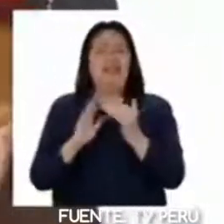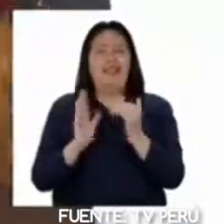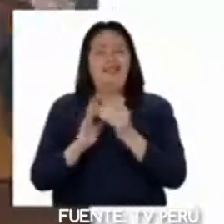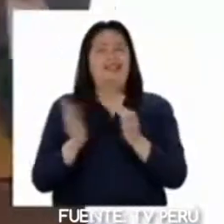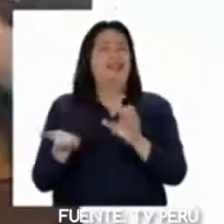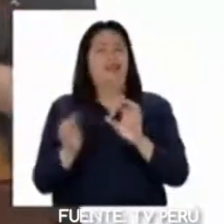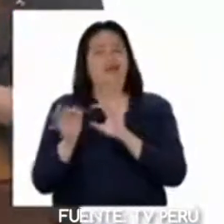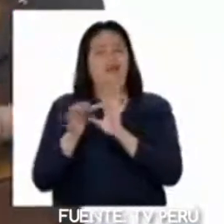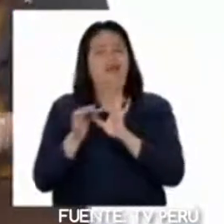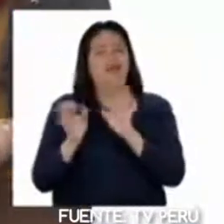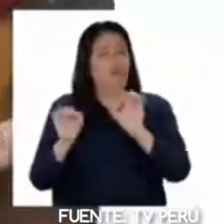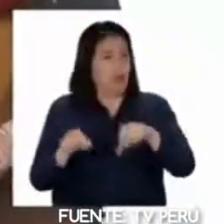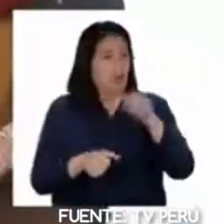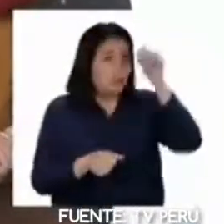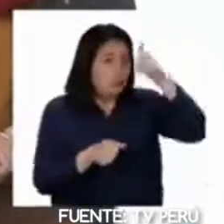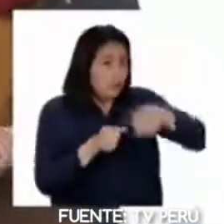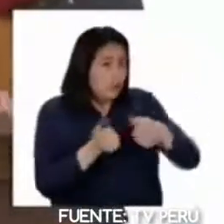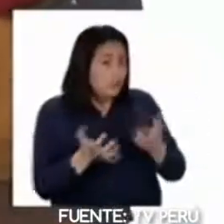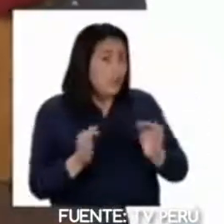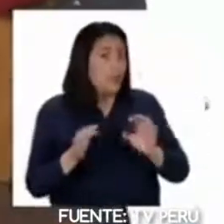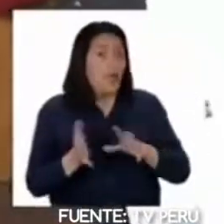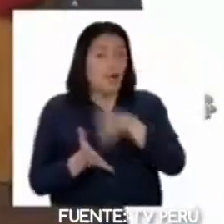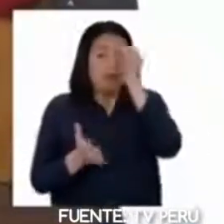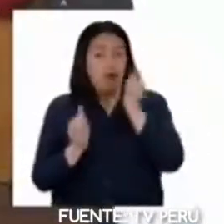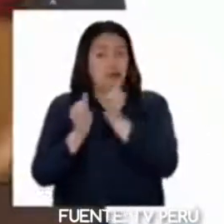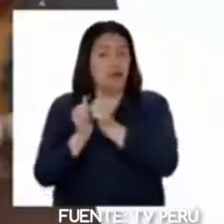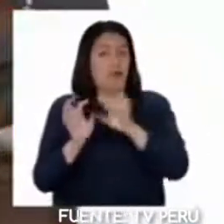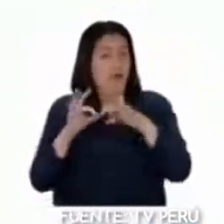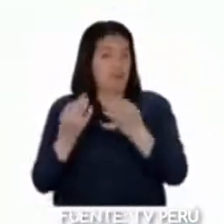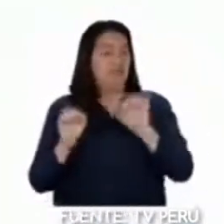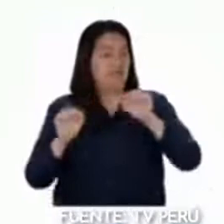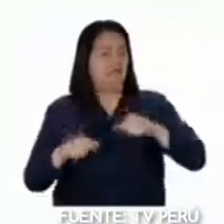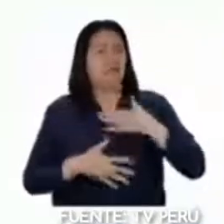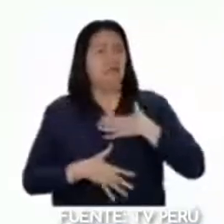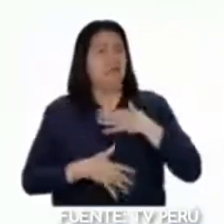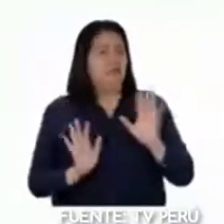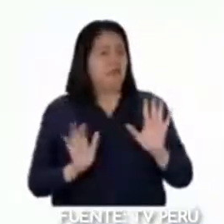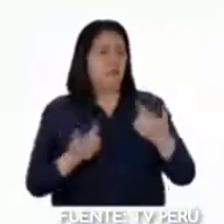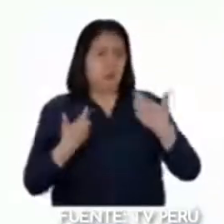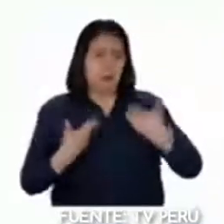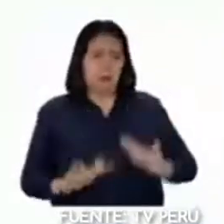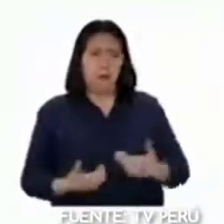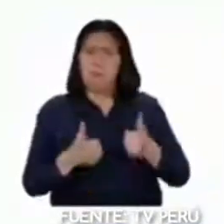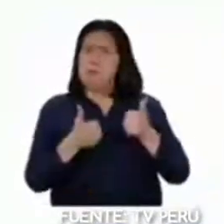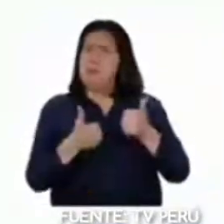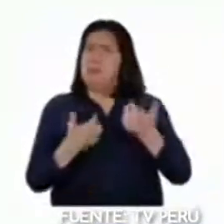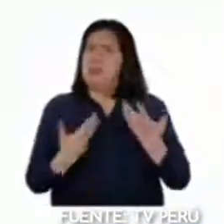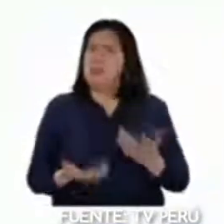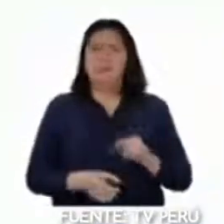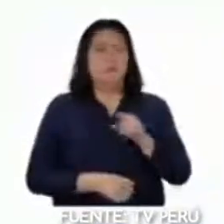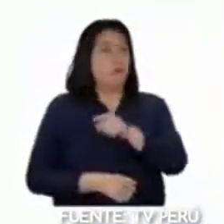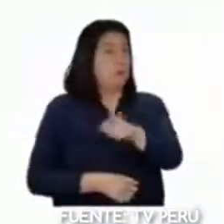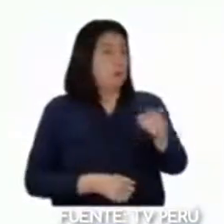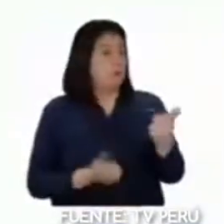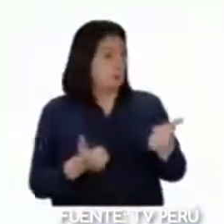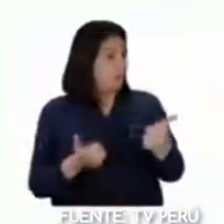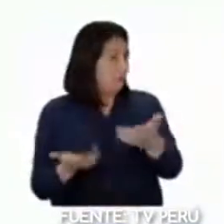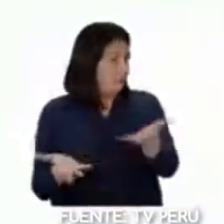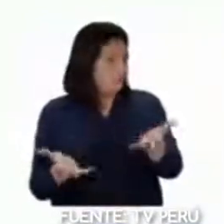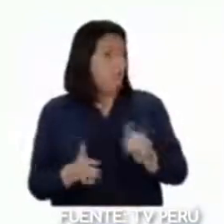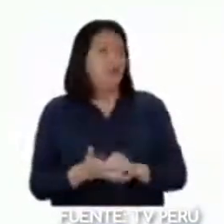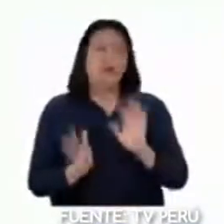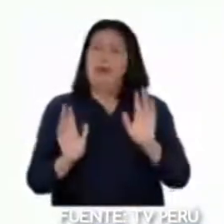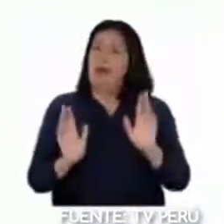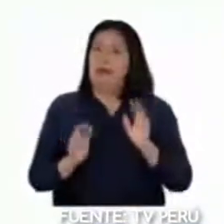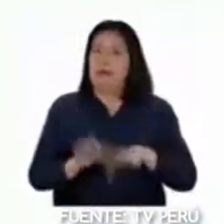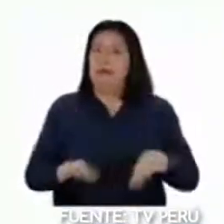unan con nosotros. Recuerden que aprender en familia es mucho más divertido. Yo me encuentro muy bien el día de hoy y espero que ustedes también. Eso